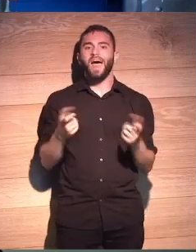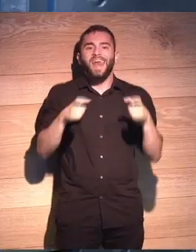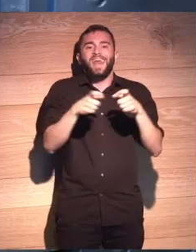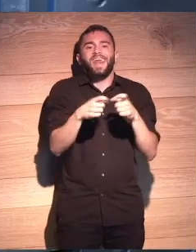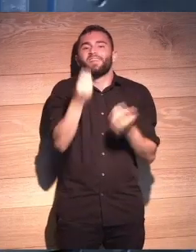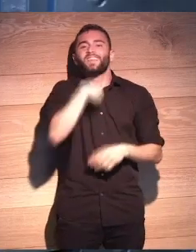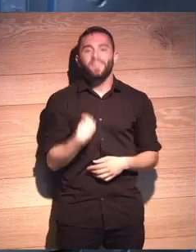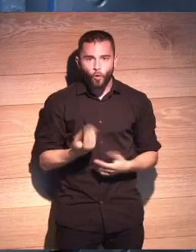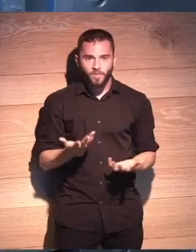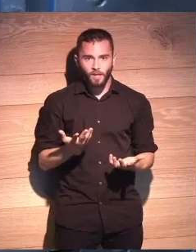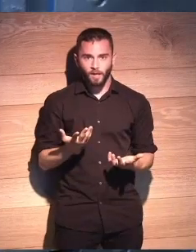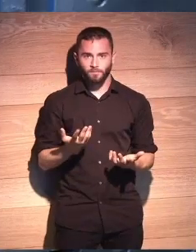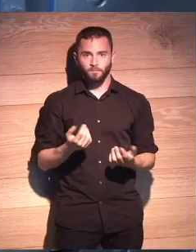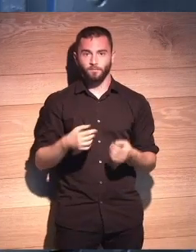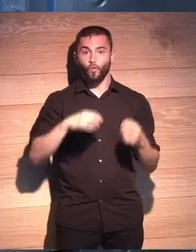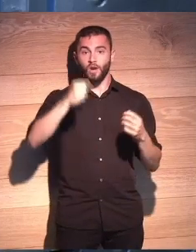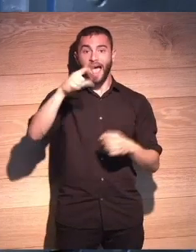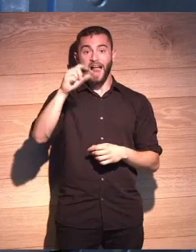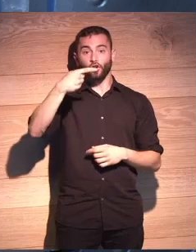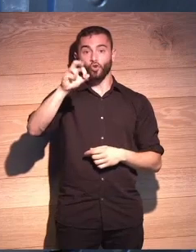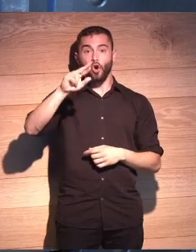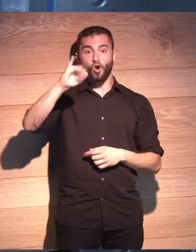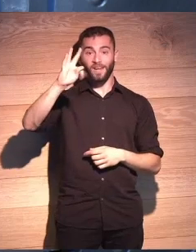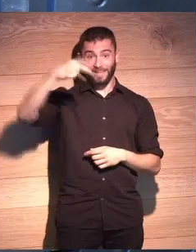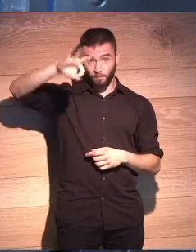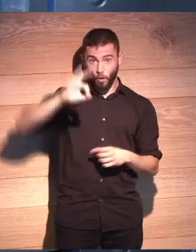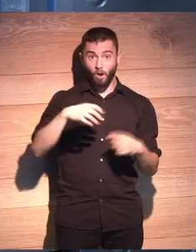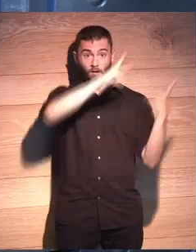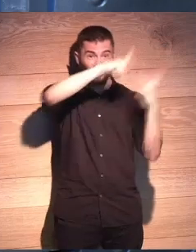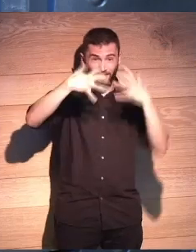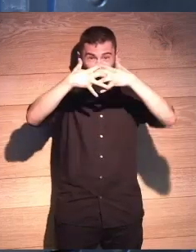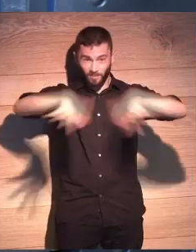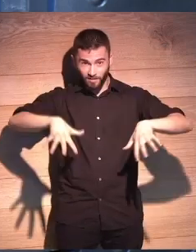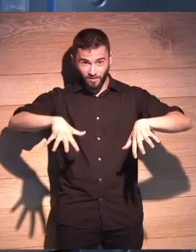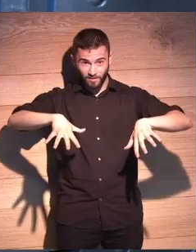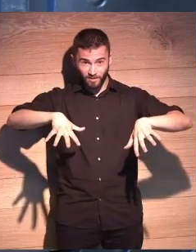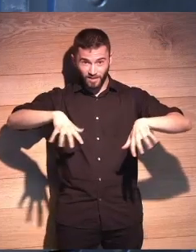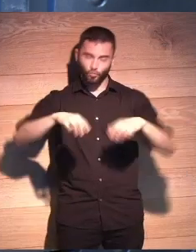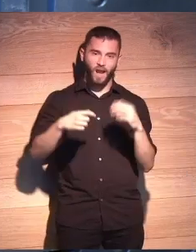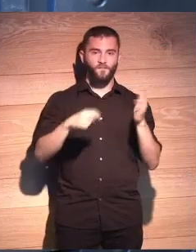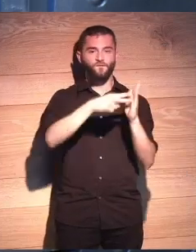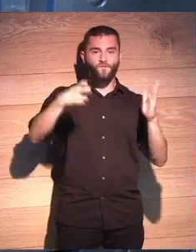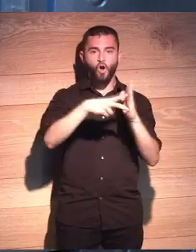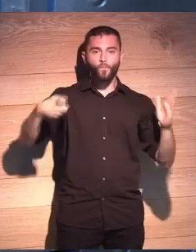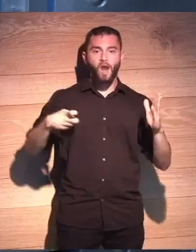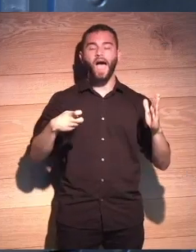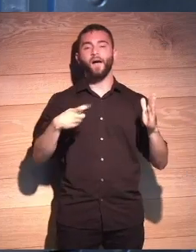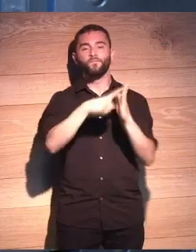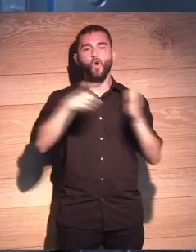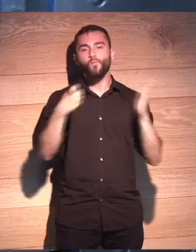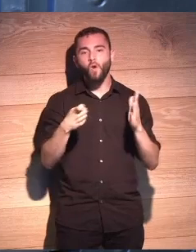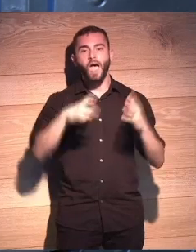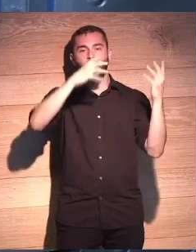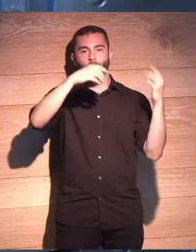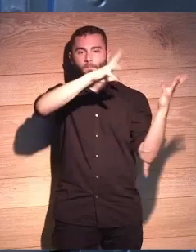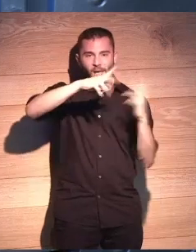Un algoritmo es una receta que, traducida a fórmula matemática, es, le doy